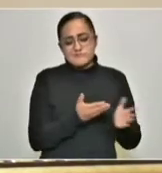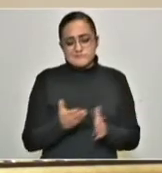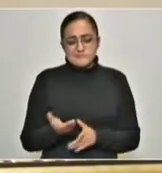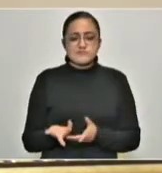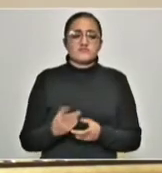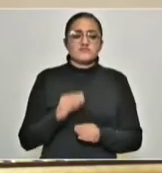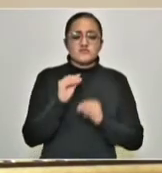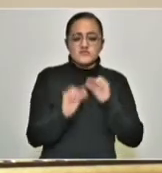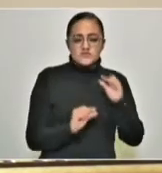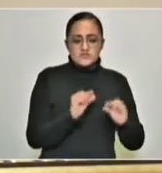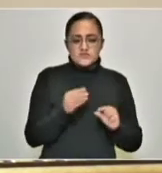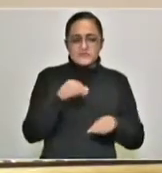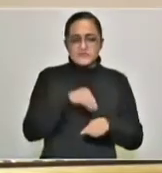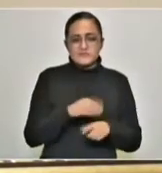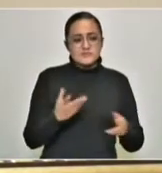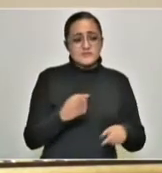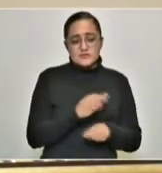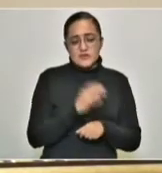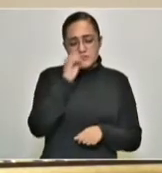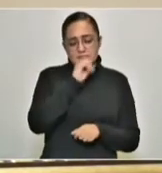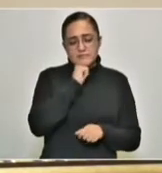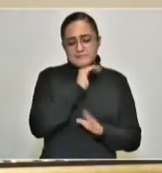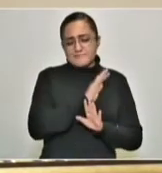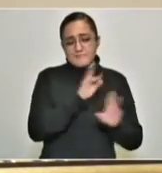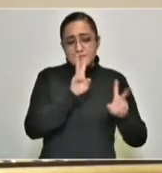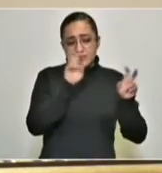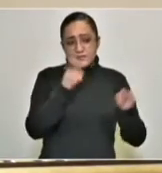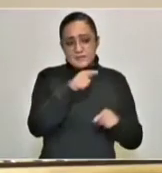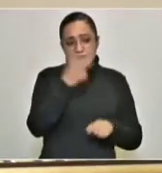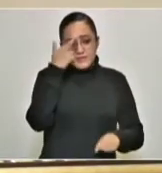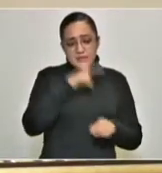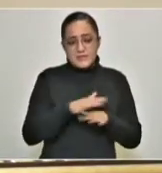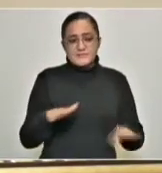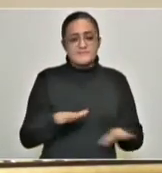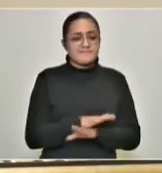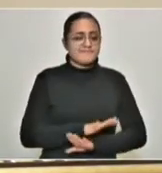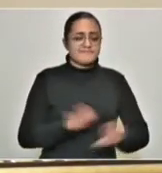con el tiempo. Yo no voy a opinar sobre el tema del relevo del rector.